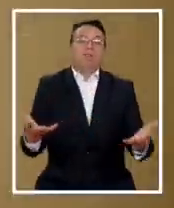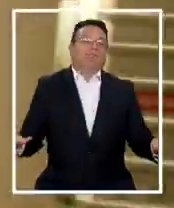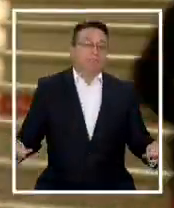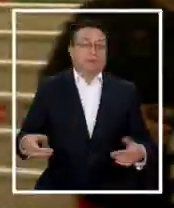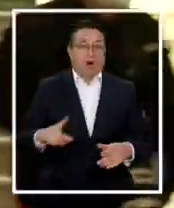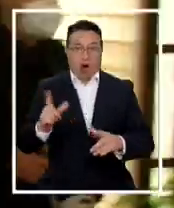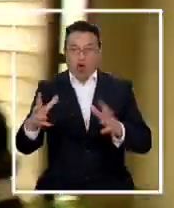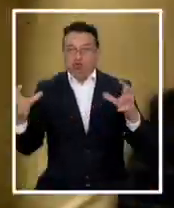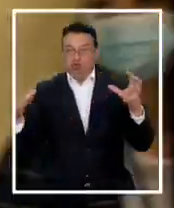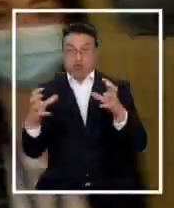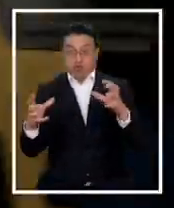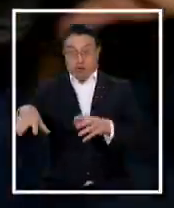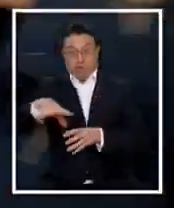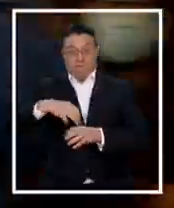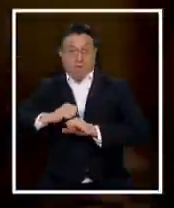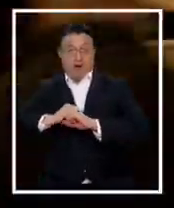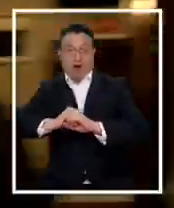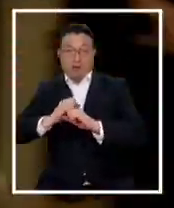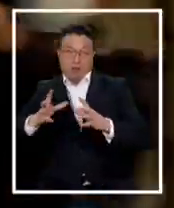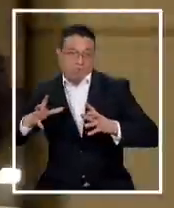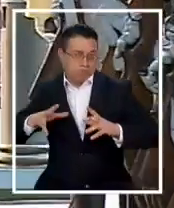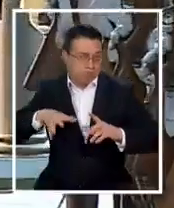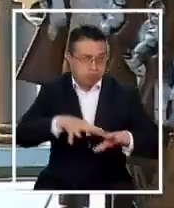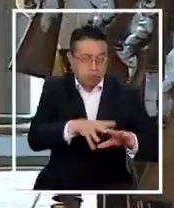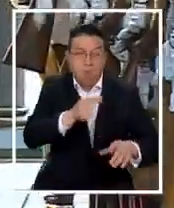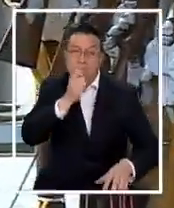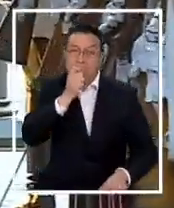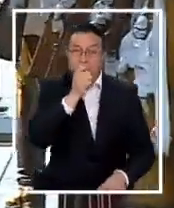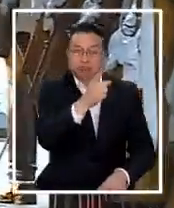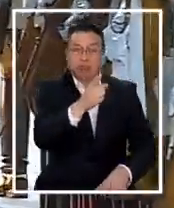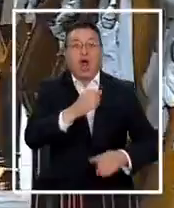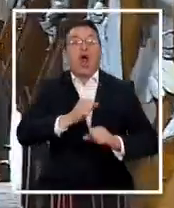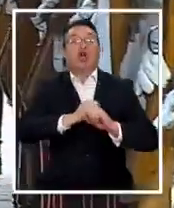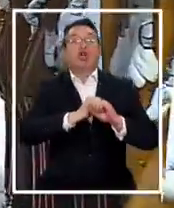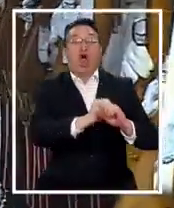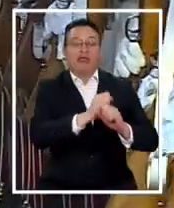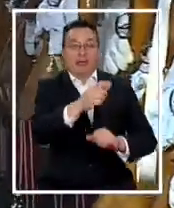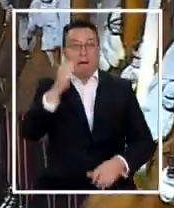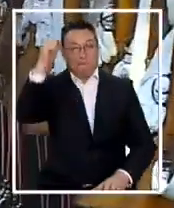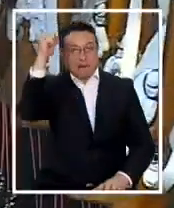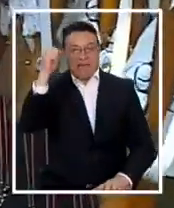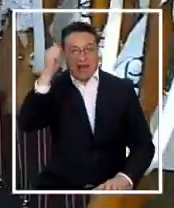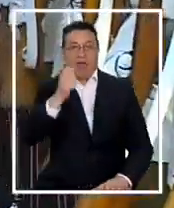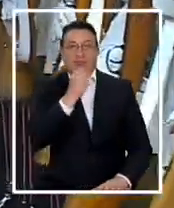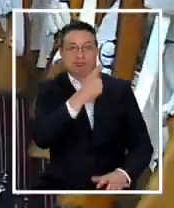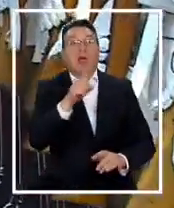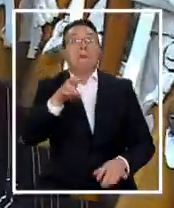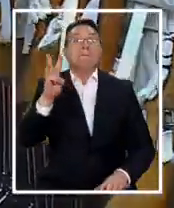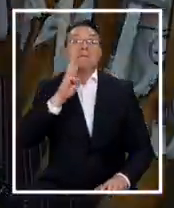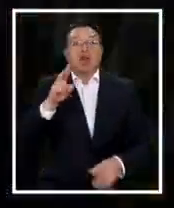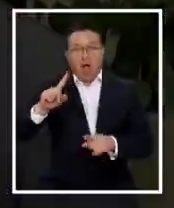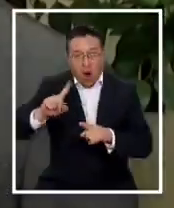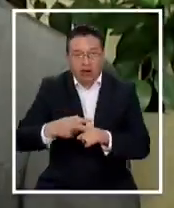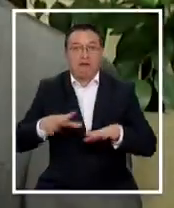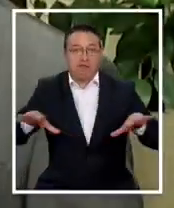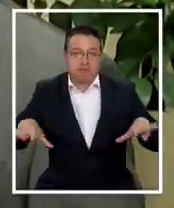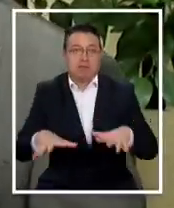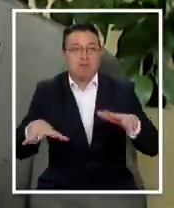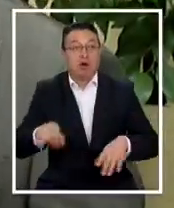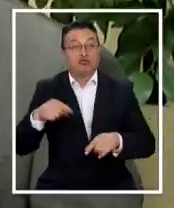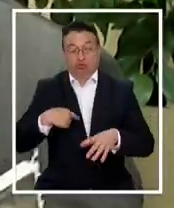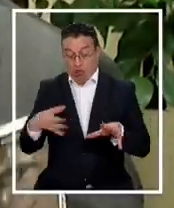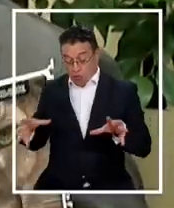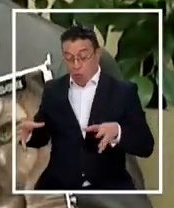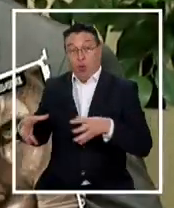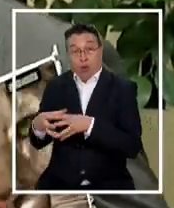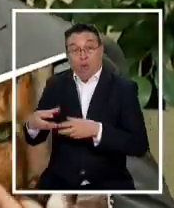Fuerte ofensiva de la oposición. La ya antes advertida acusación constitucional contra el mandatario se reactivó este miércoles. Hemos decidido conformar un